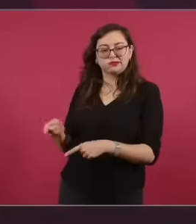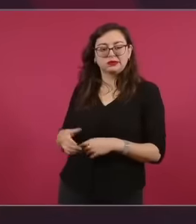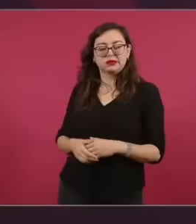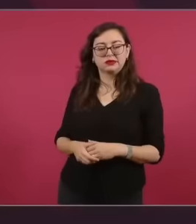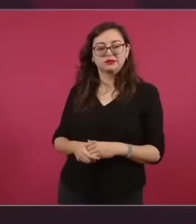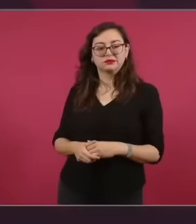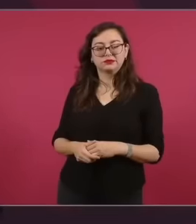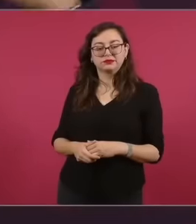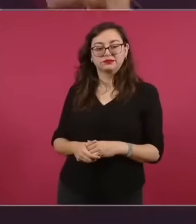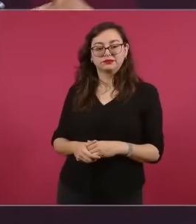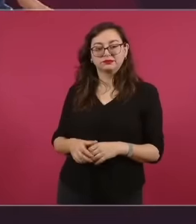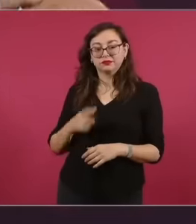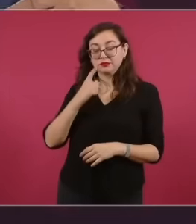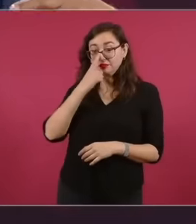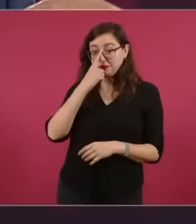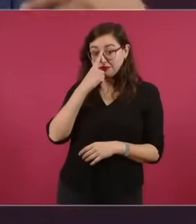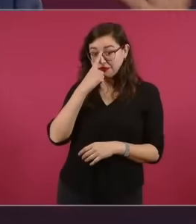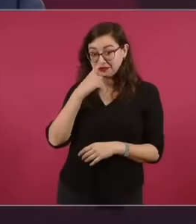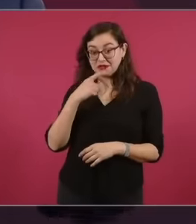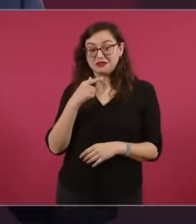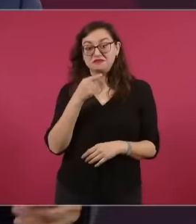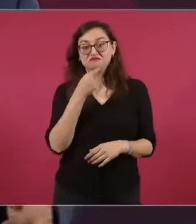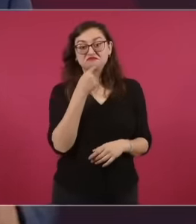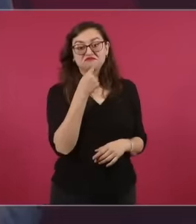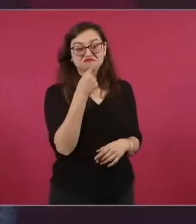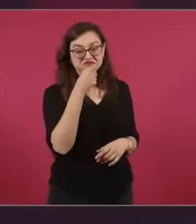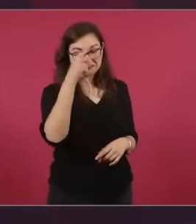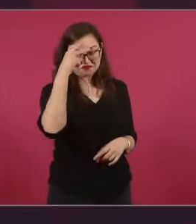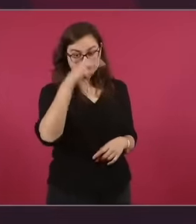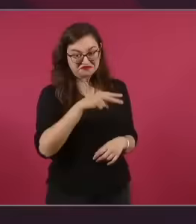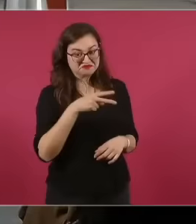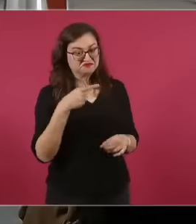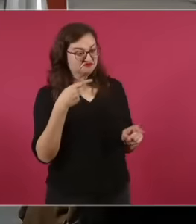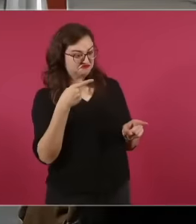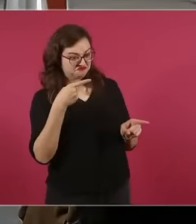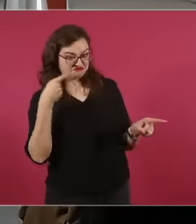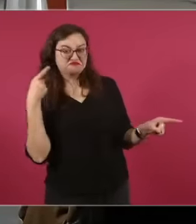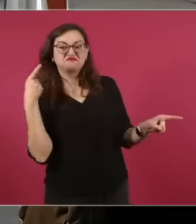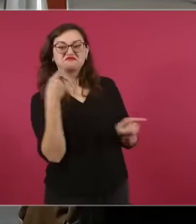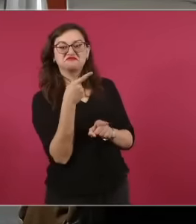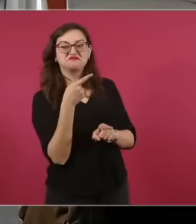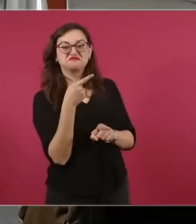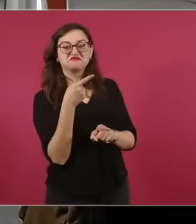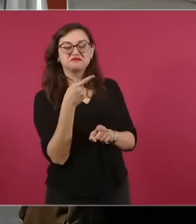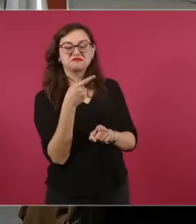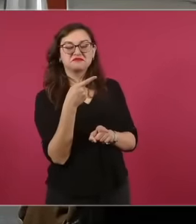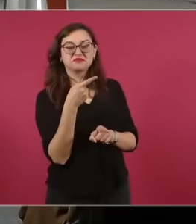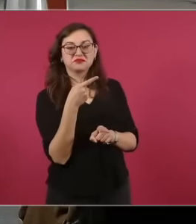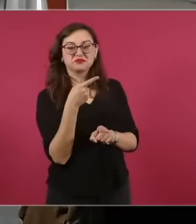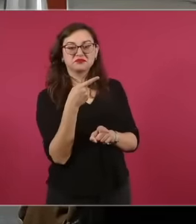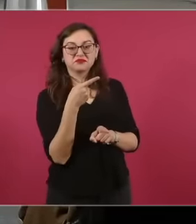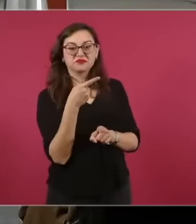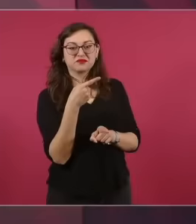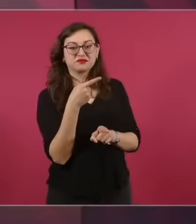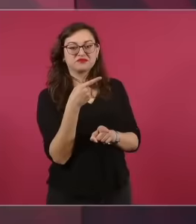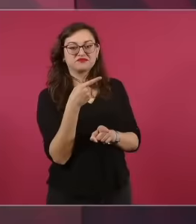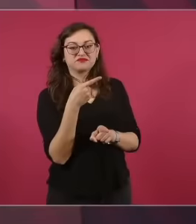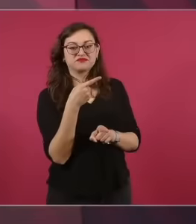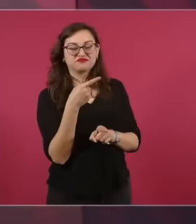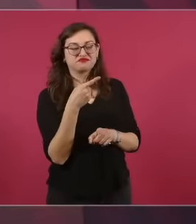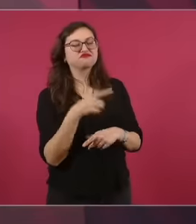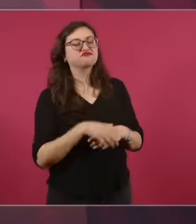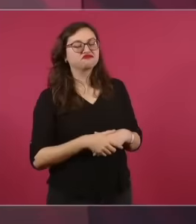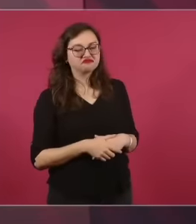Y en la defensa, dice Vasconcelos, que ellos comentaban, nosotros